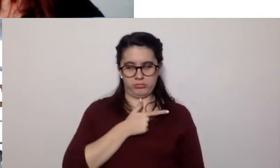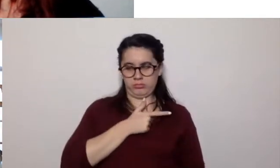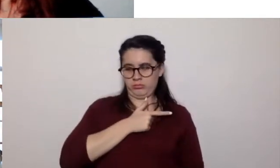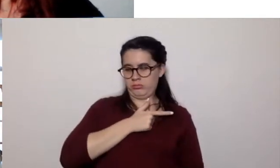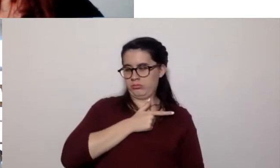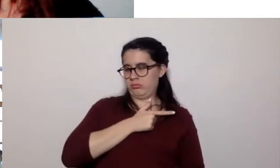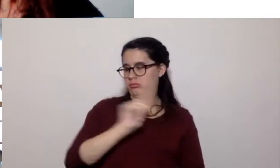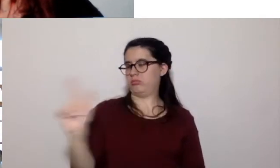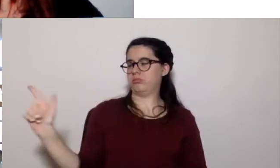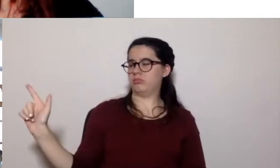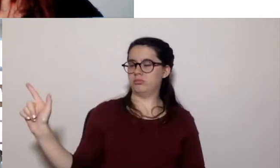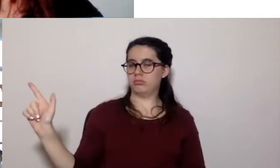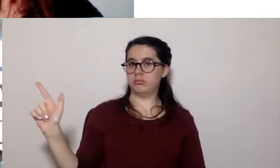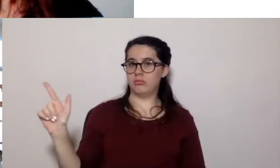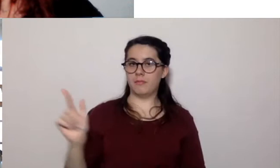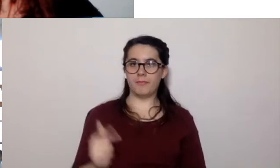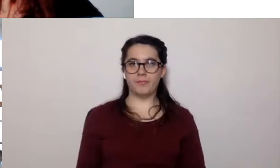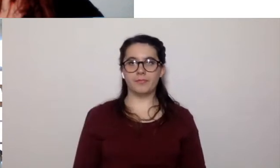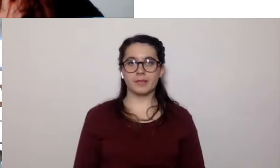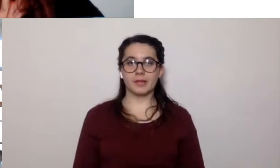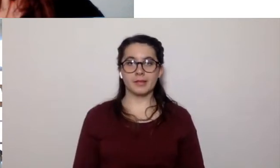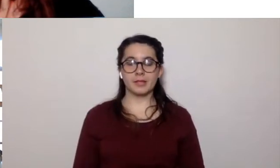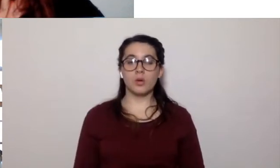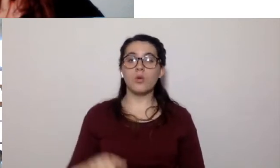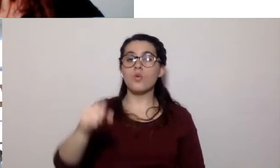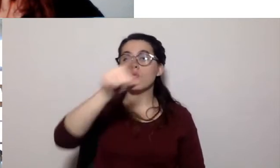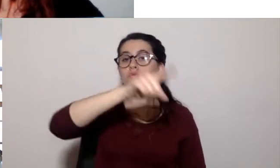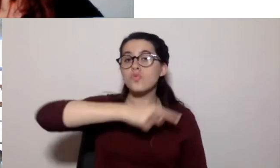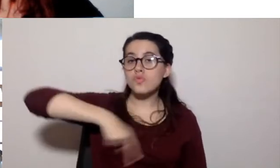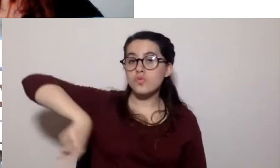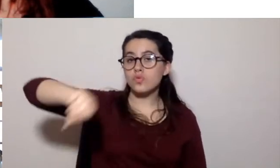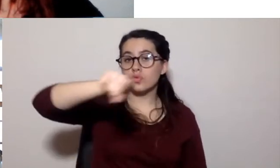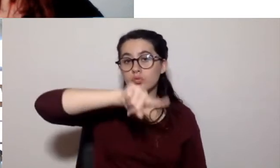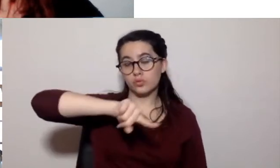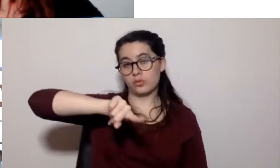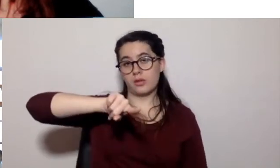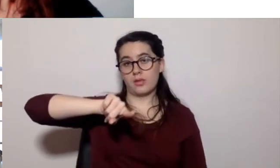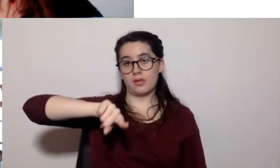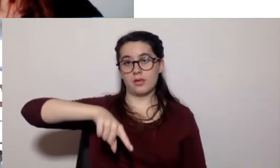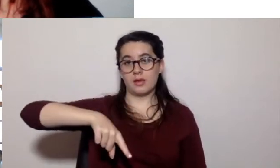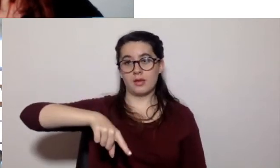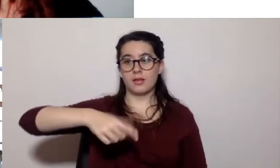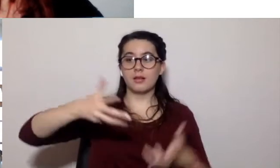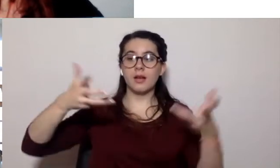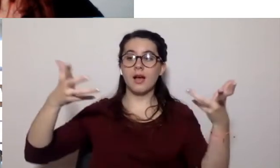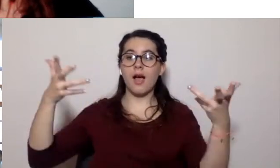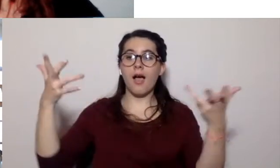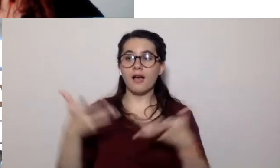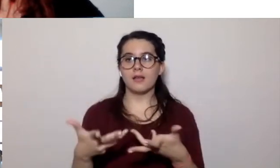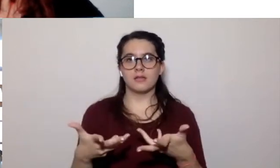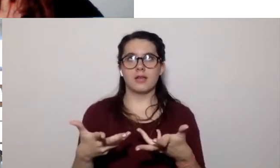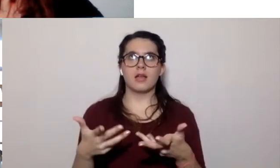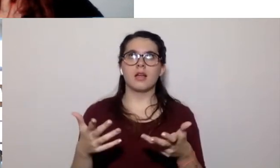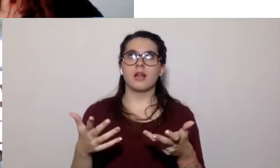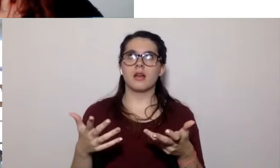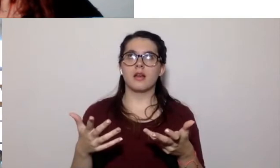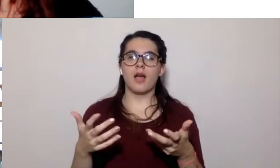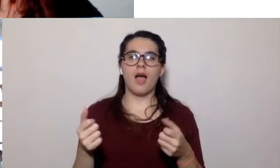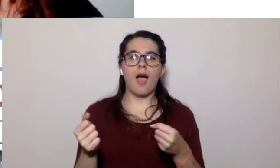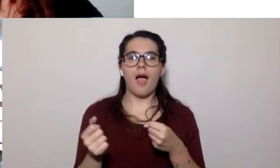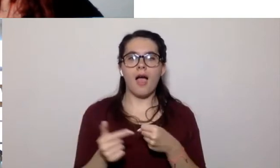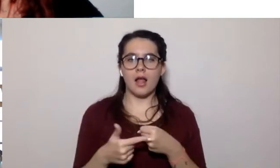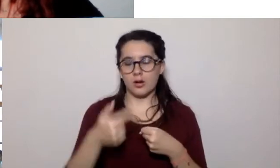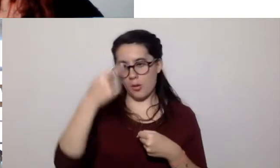Entonces, tienen que ser cosas que tú consideres aplicables a tu vida y que te